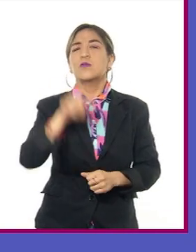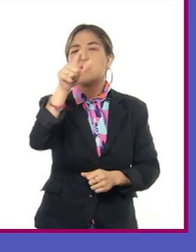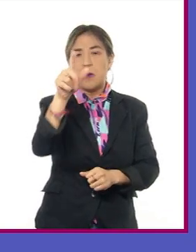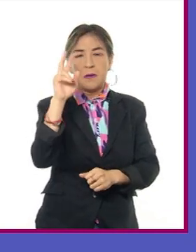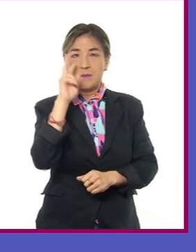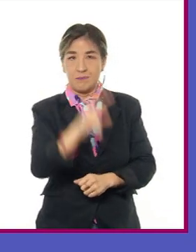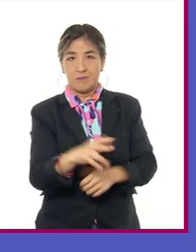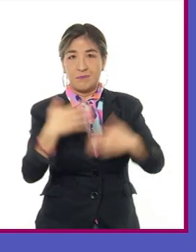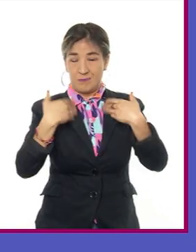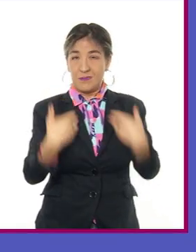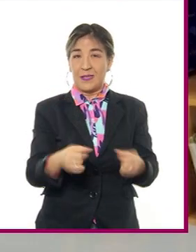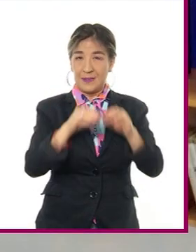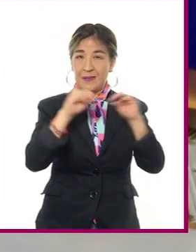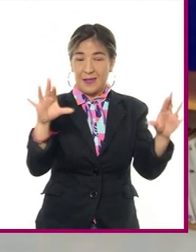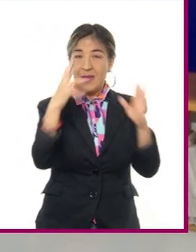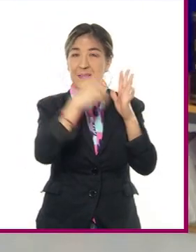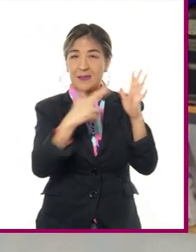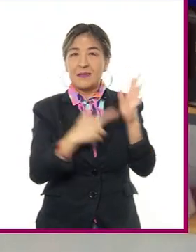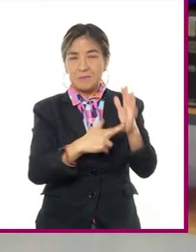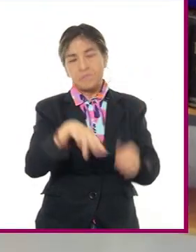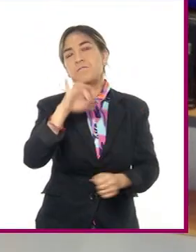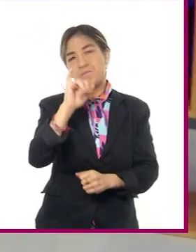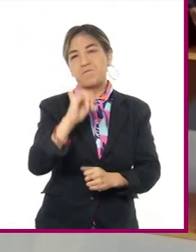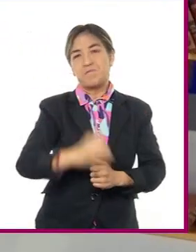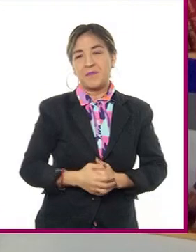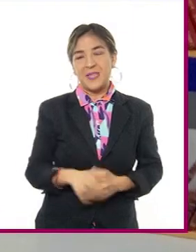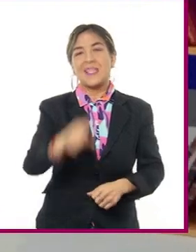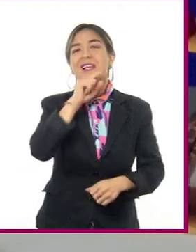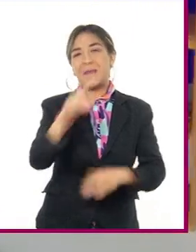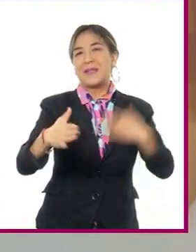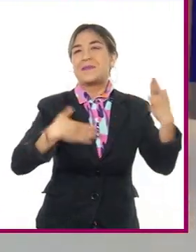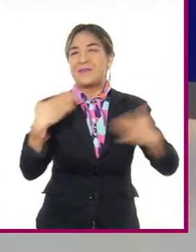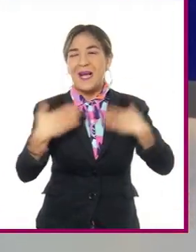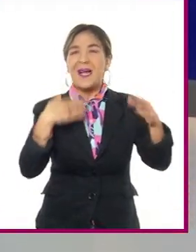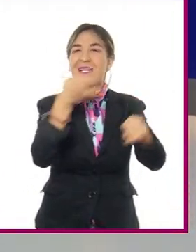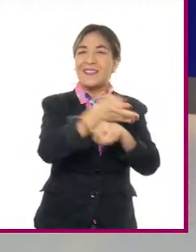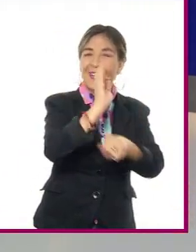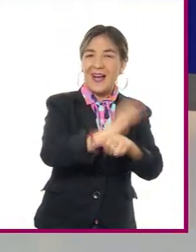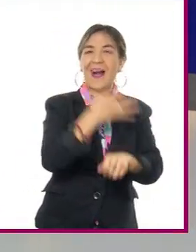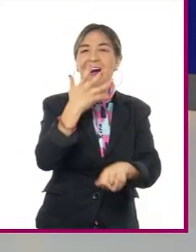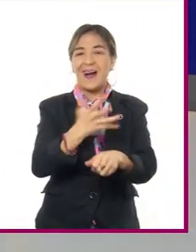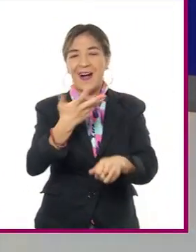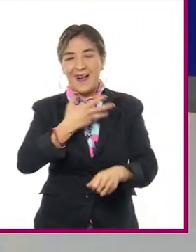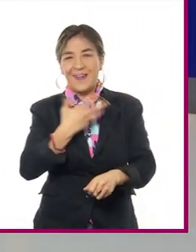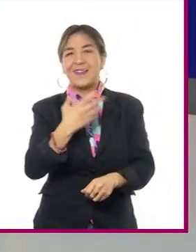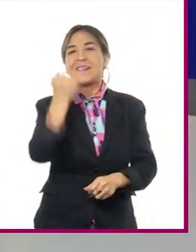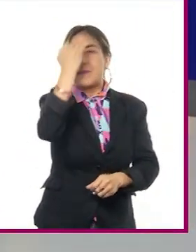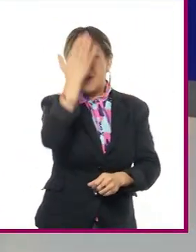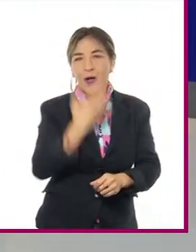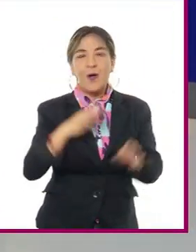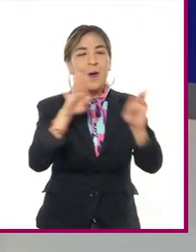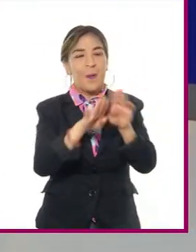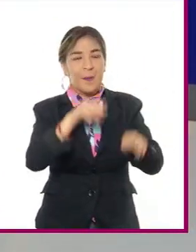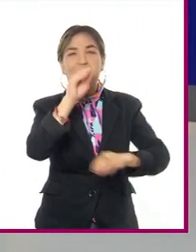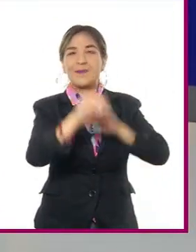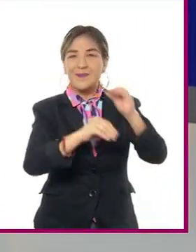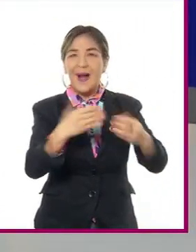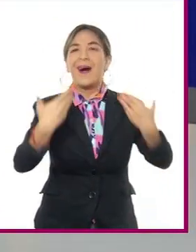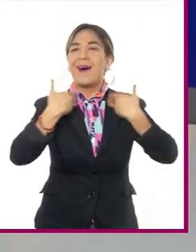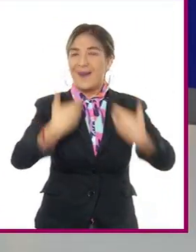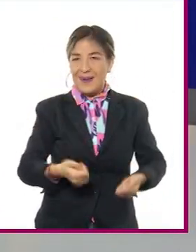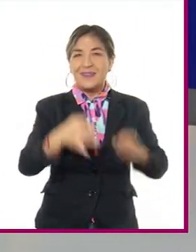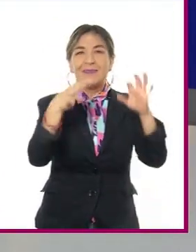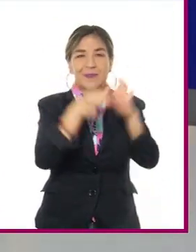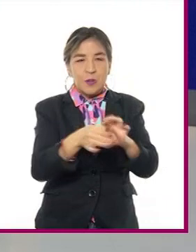parecieron claras estas reglas? Sí, además de divertidas, puesto que el gráfico me ayudó a entender de una manera más